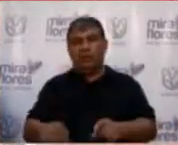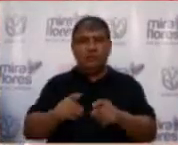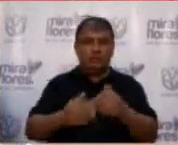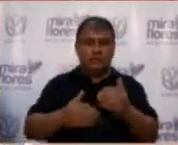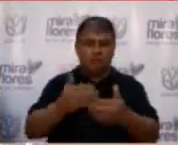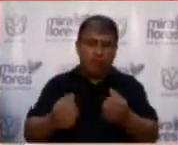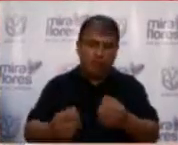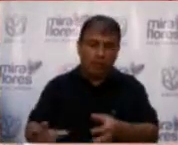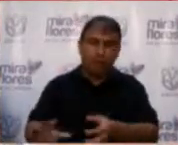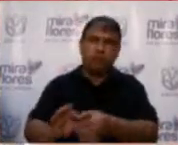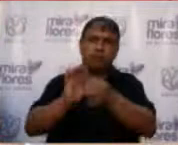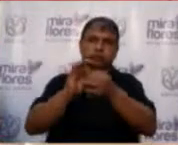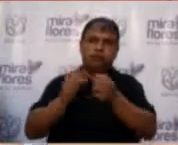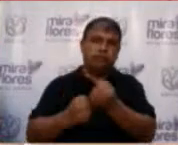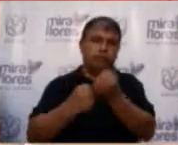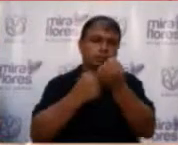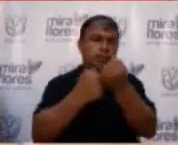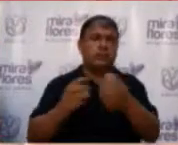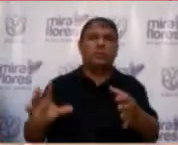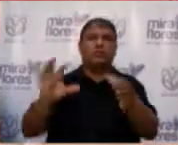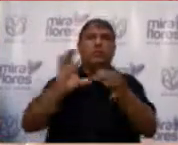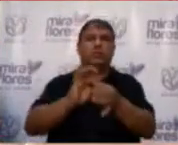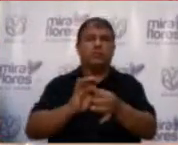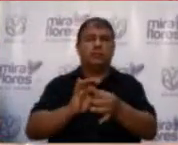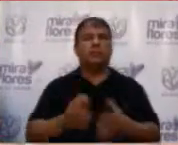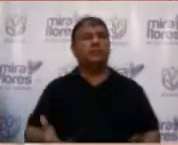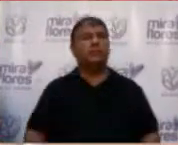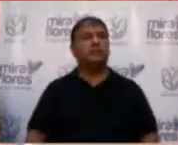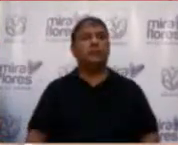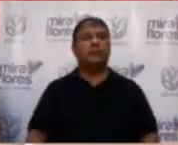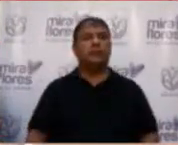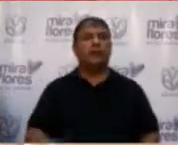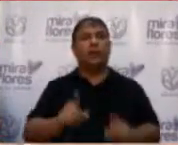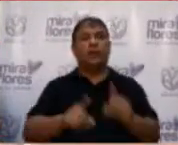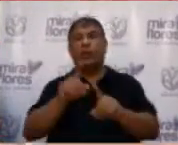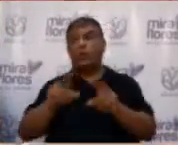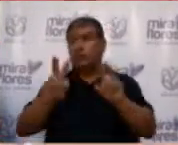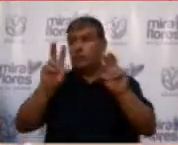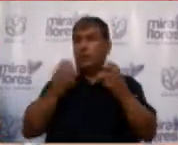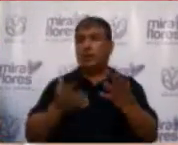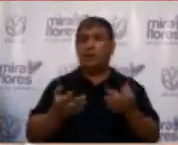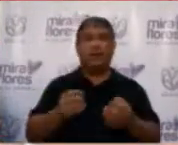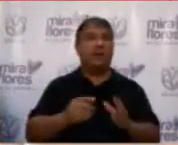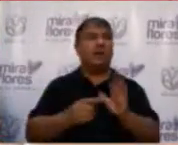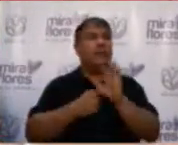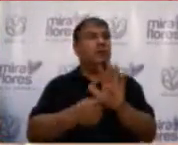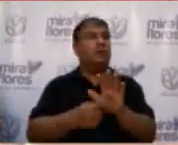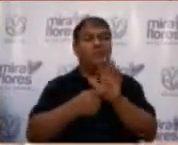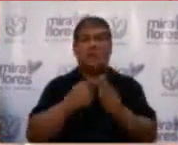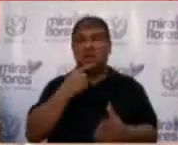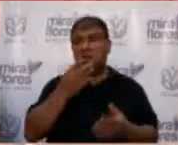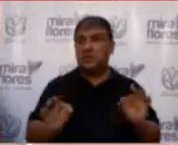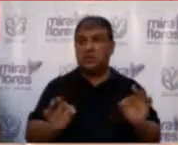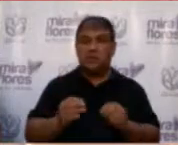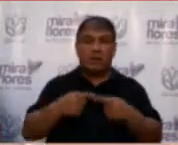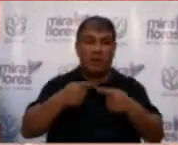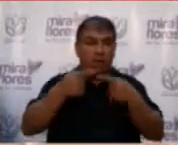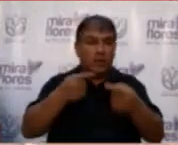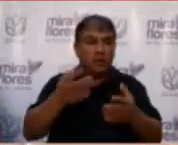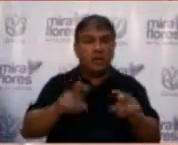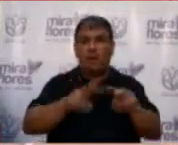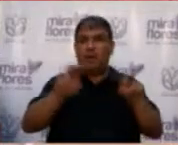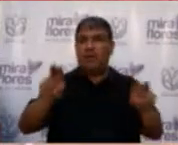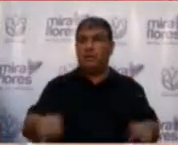seguir afianzando los lazos con ellos. Muy bien, ¿algún otro tema que se quiera mencionar, decir, comentar en